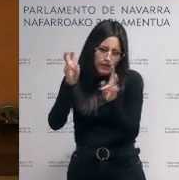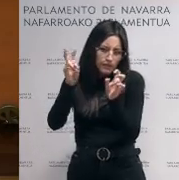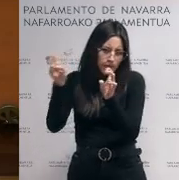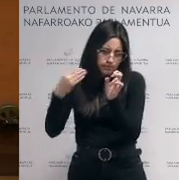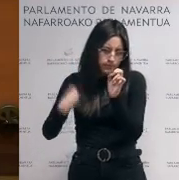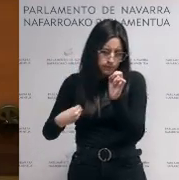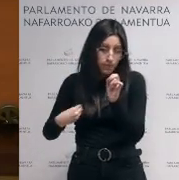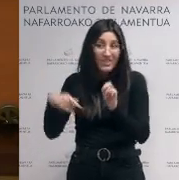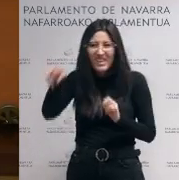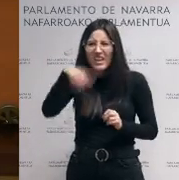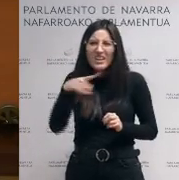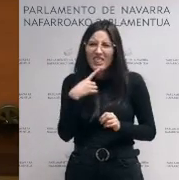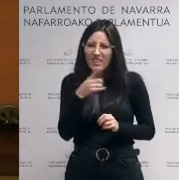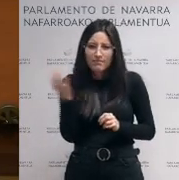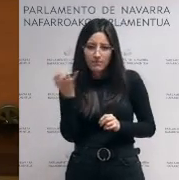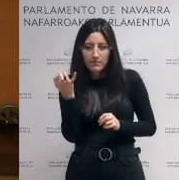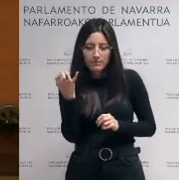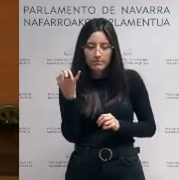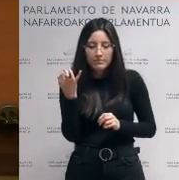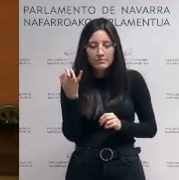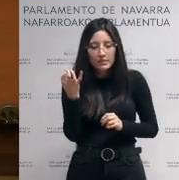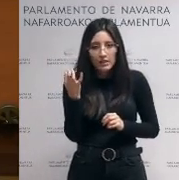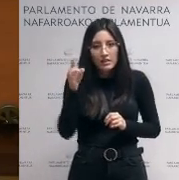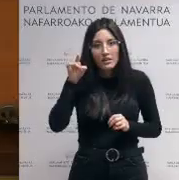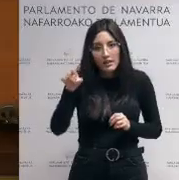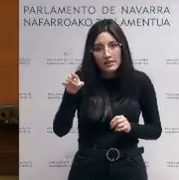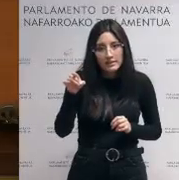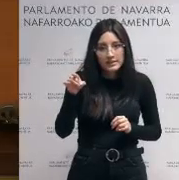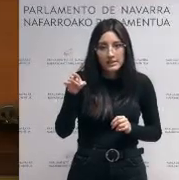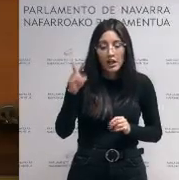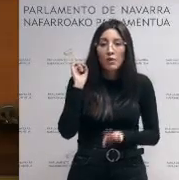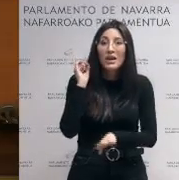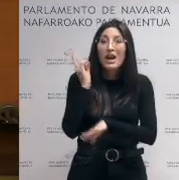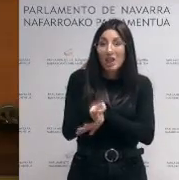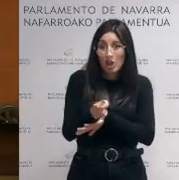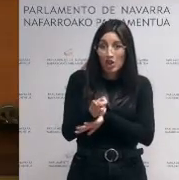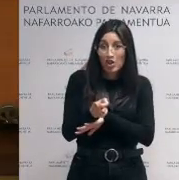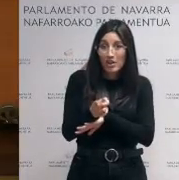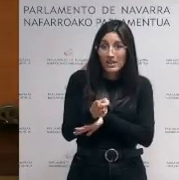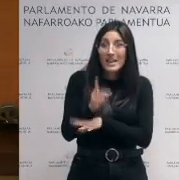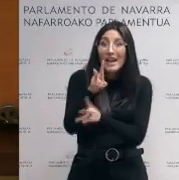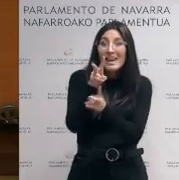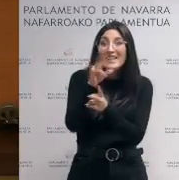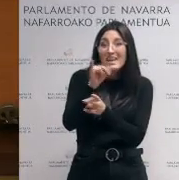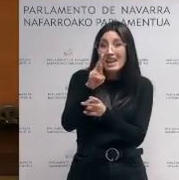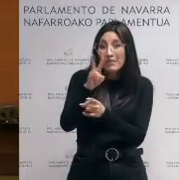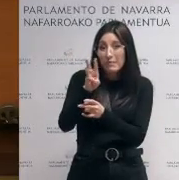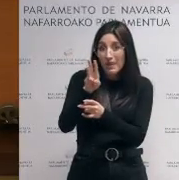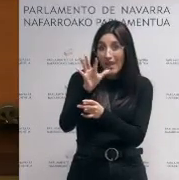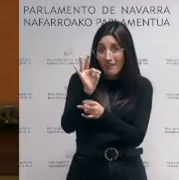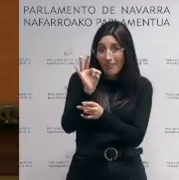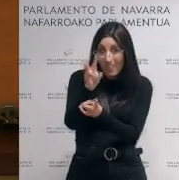se ha anunciado nada más y nada menos que se va a elevar el límite de la obligación de declarar en el IRPF hasta los 20.000 euros.